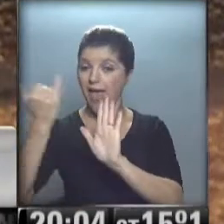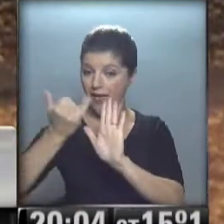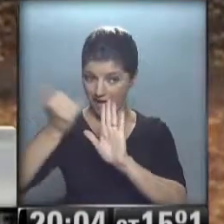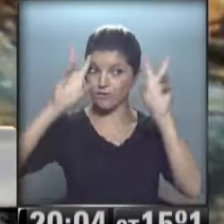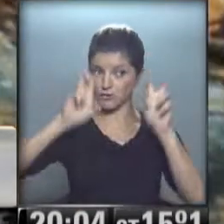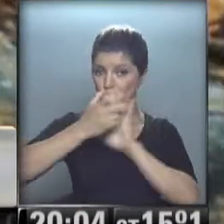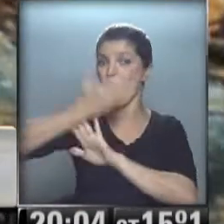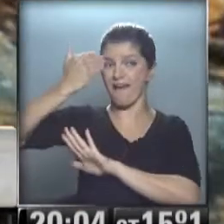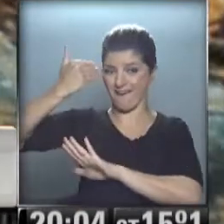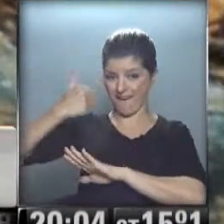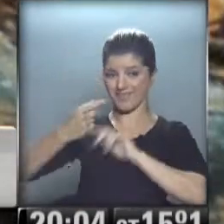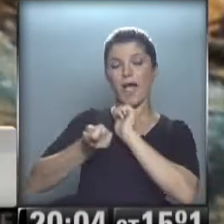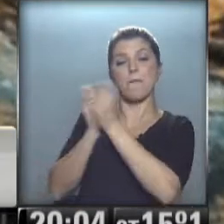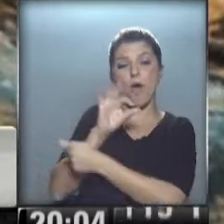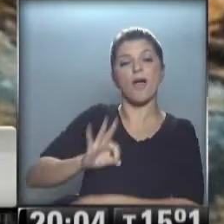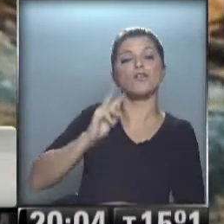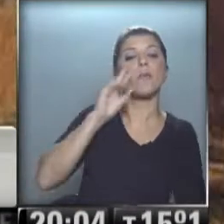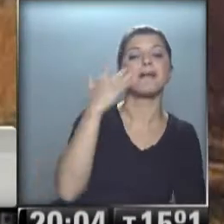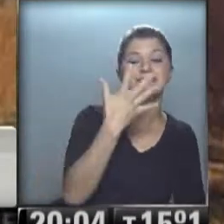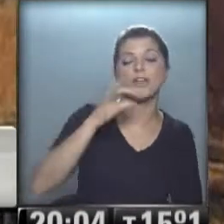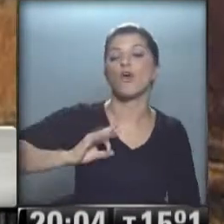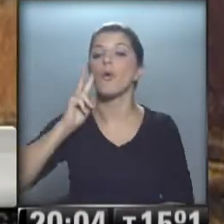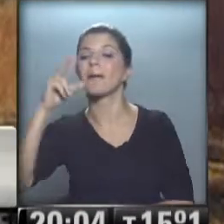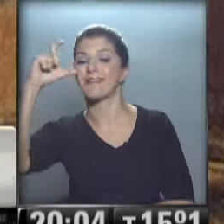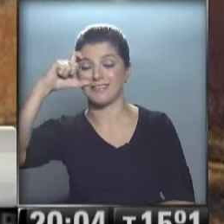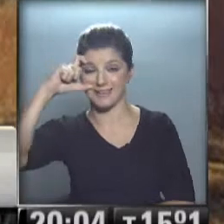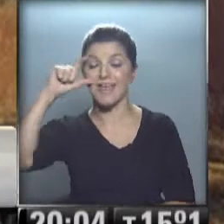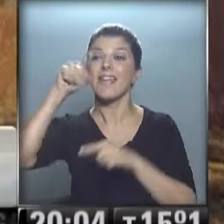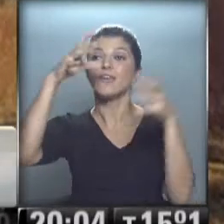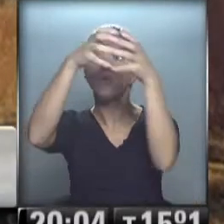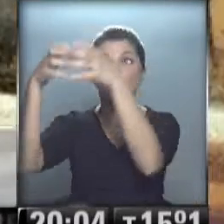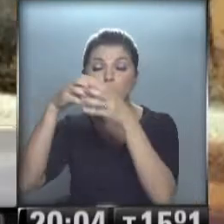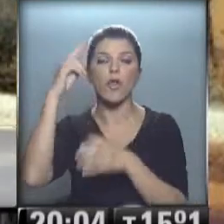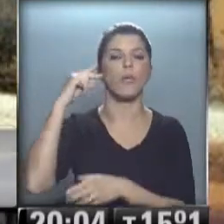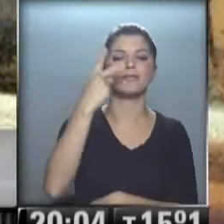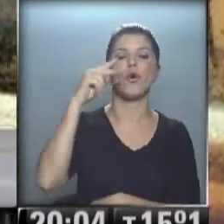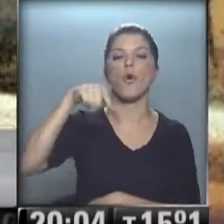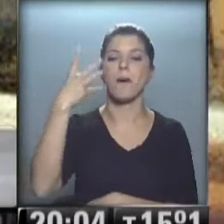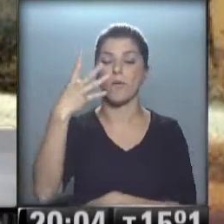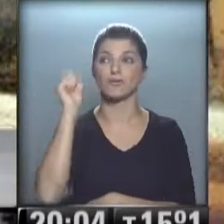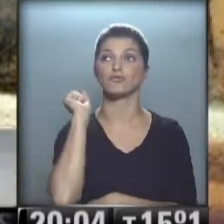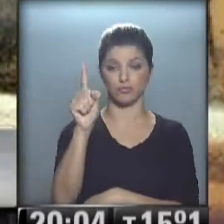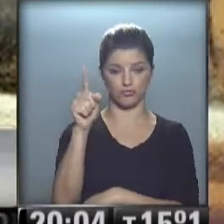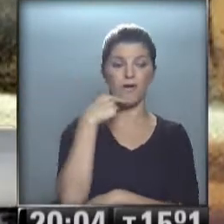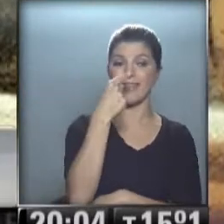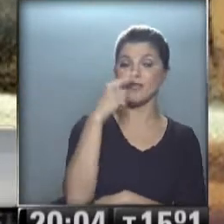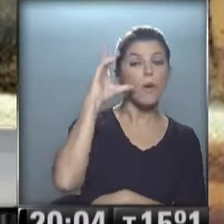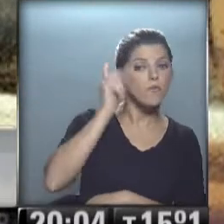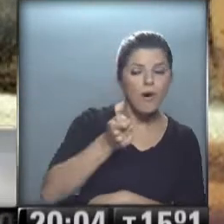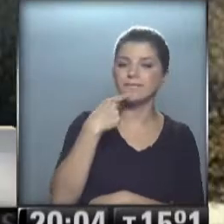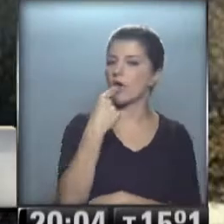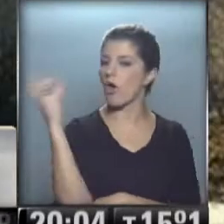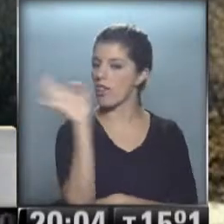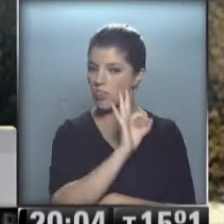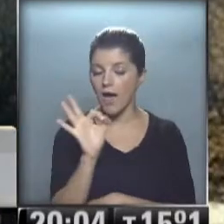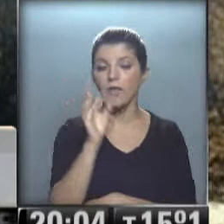emitidos y canjeados en 2005 y 2010 en poder del 92,4% de los acreedores. El juez Griesa, pese a haber convocado